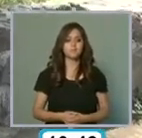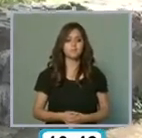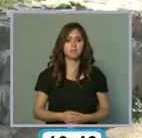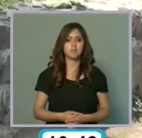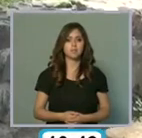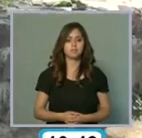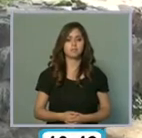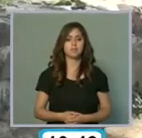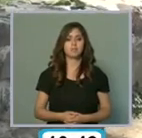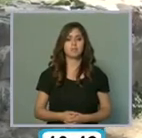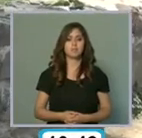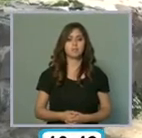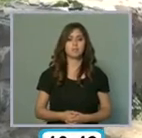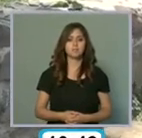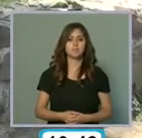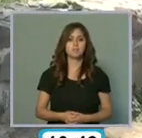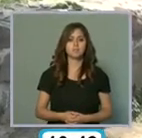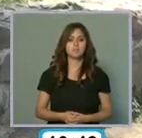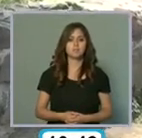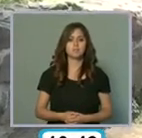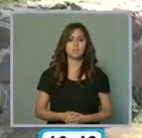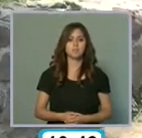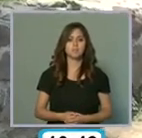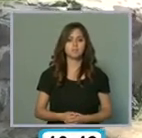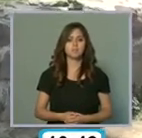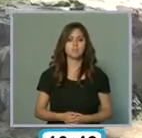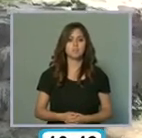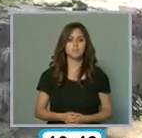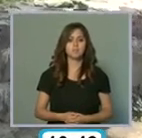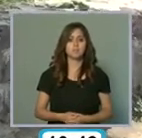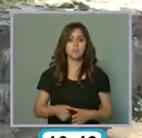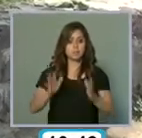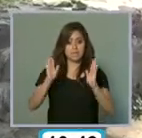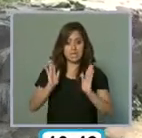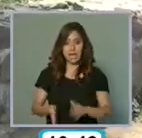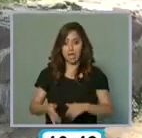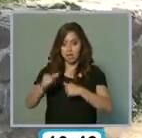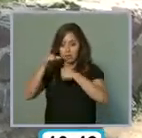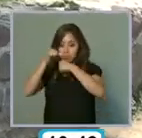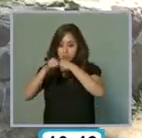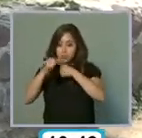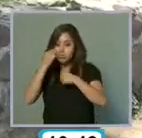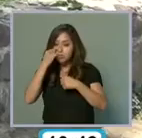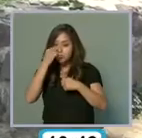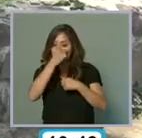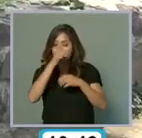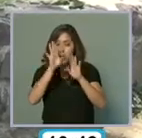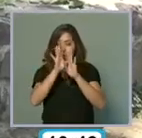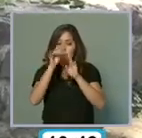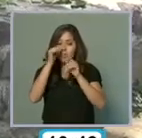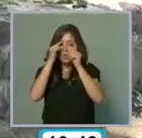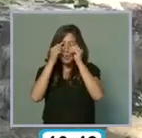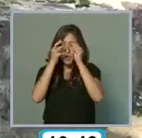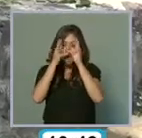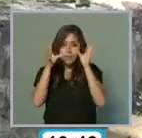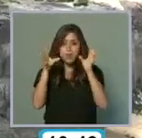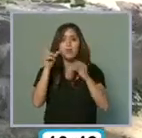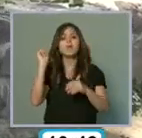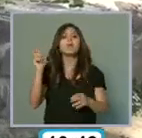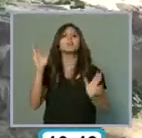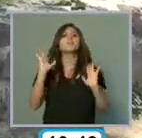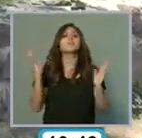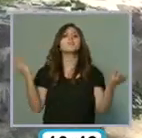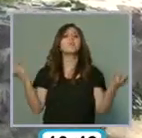le hizo, bueno, lo hizo compadre, y de Xochimilco le